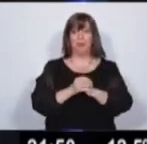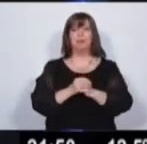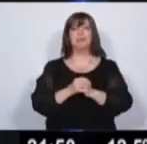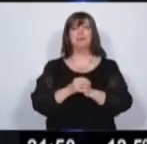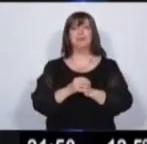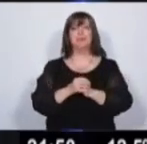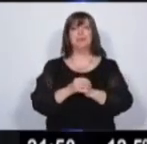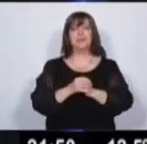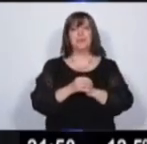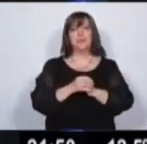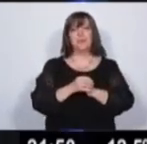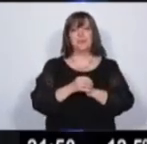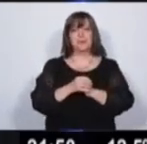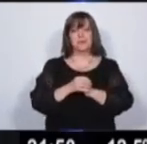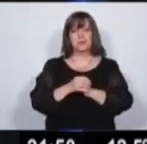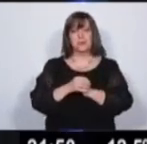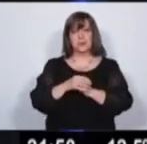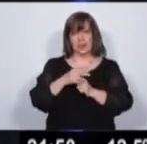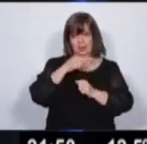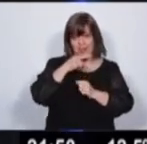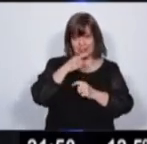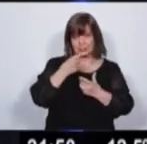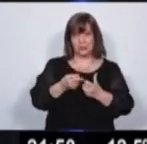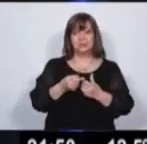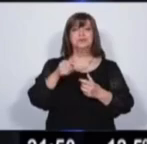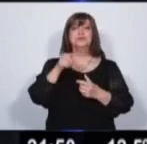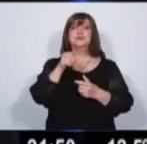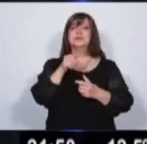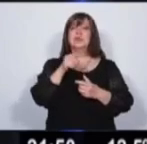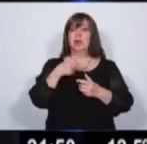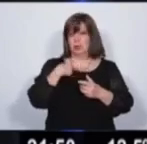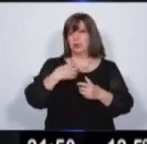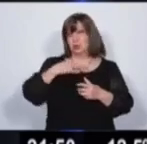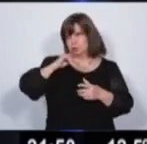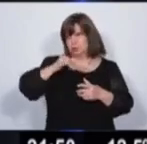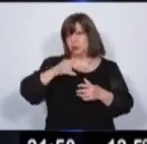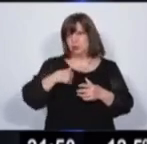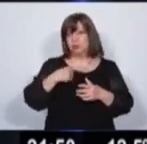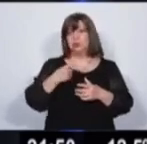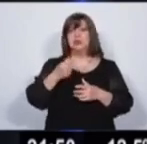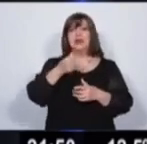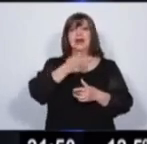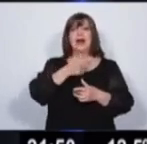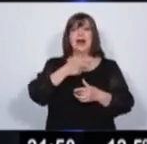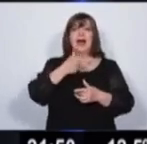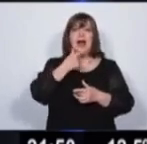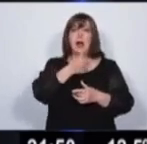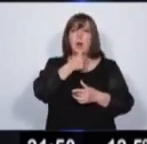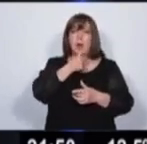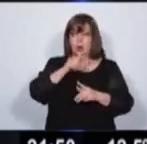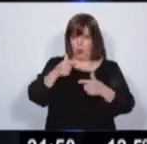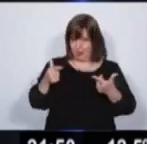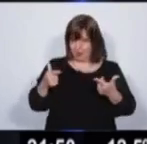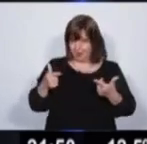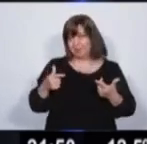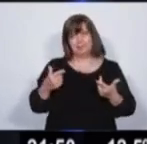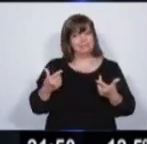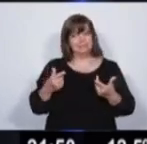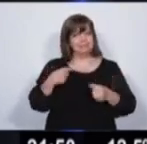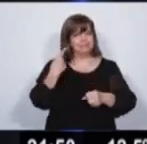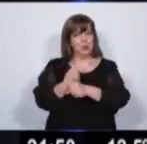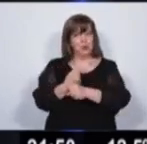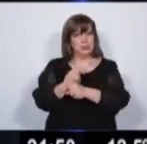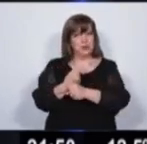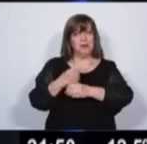Badillo Sí nosotros seguimos que sin agua no hay no hay forma de